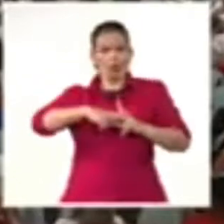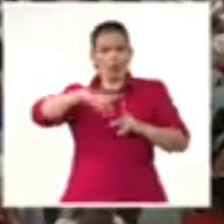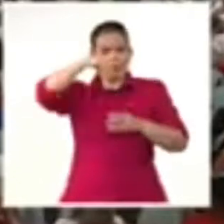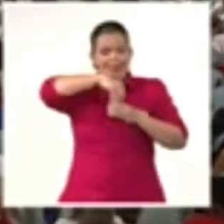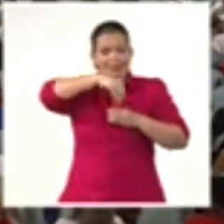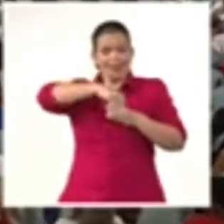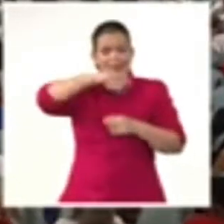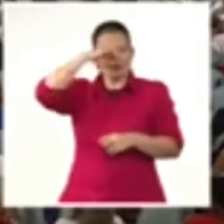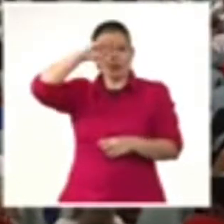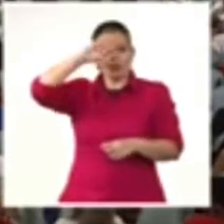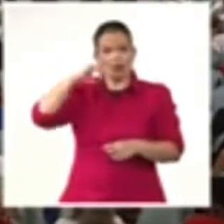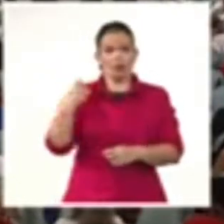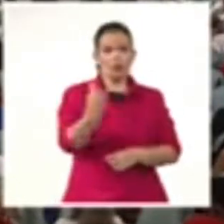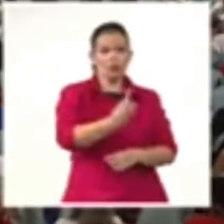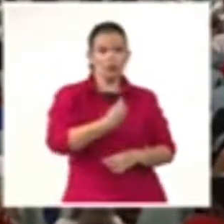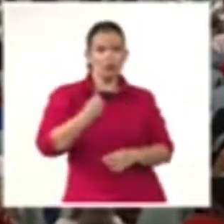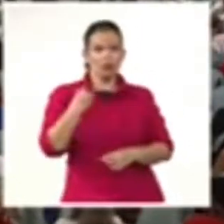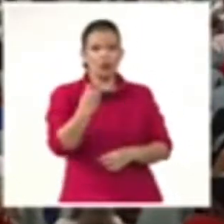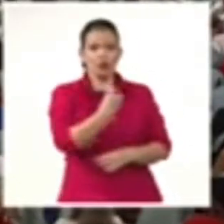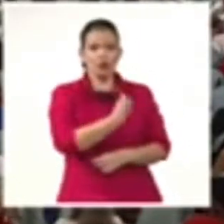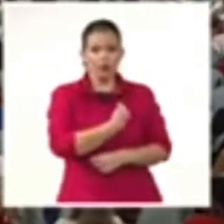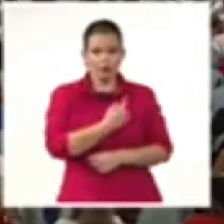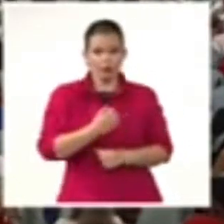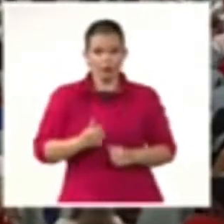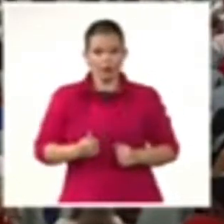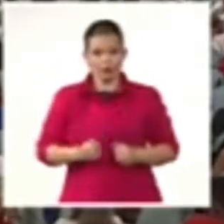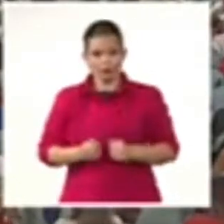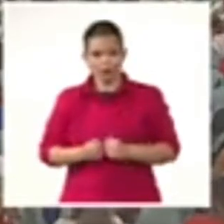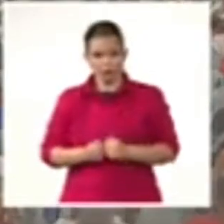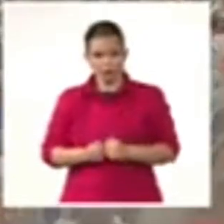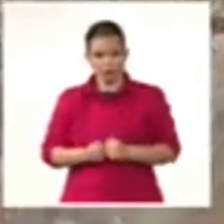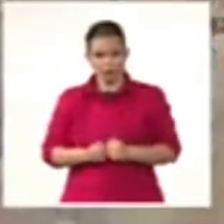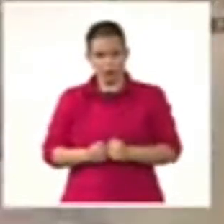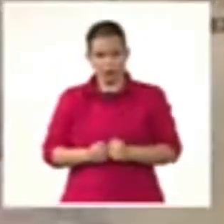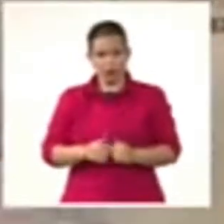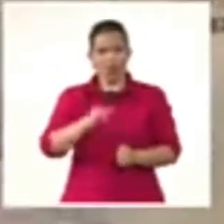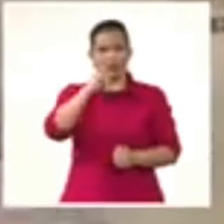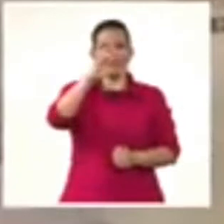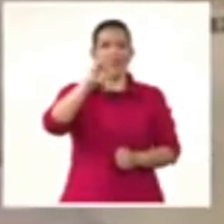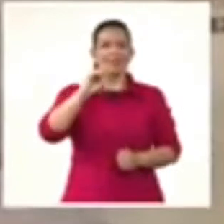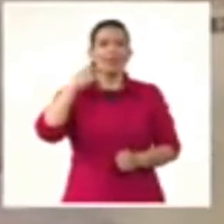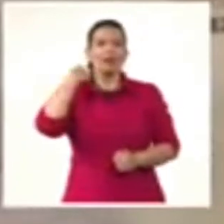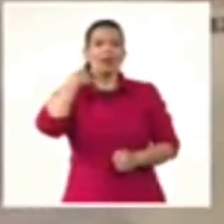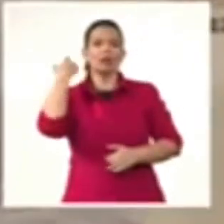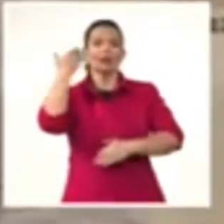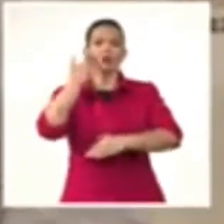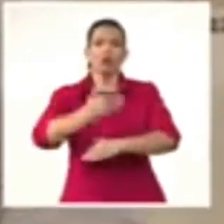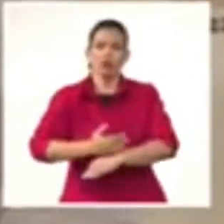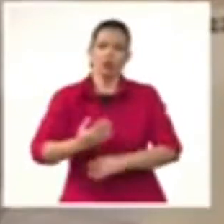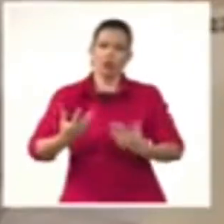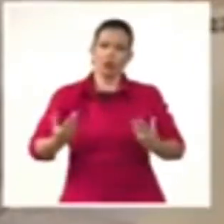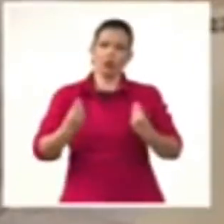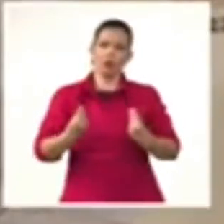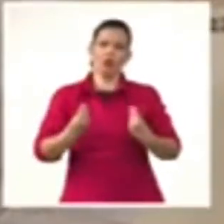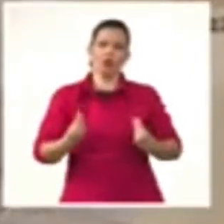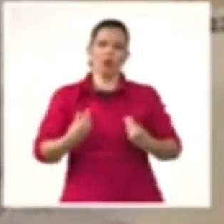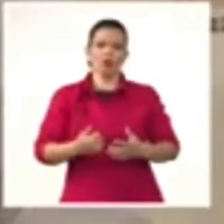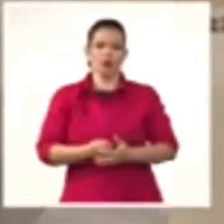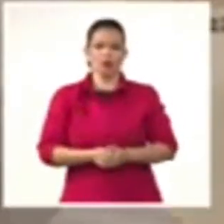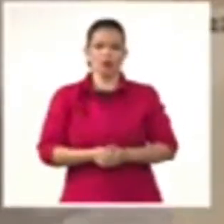escandaloso abuso que dura ya más de medio siglo. Cuba no está sola, no lo ha estado